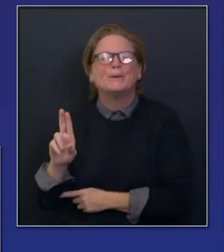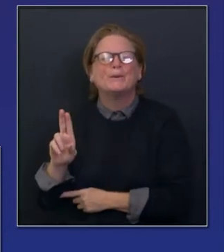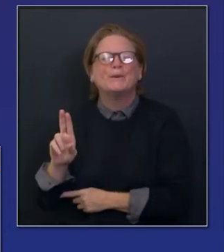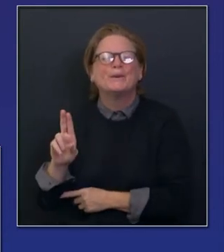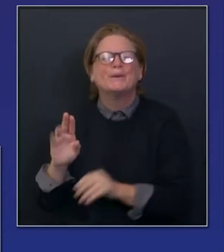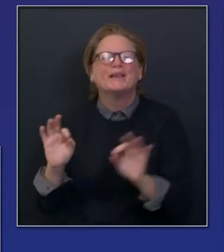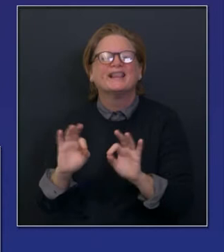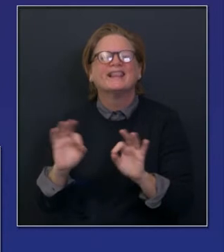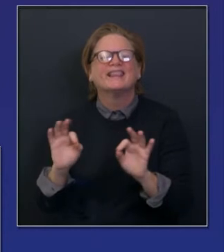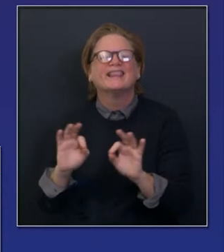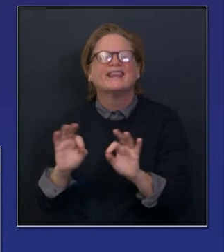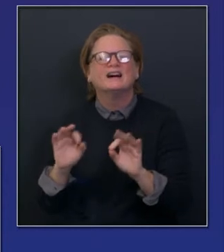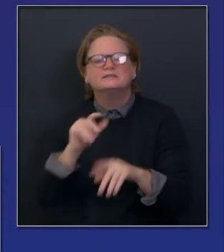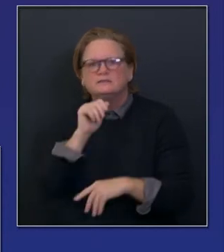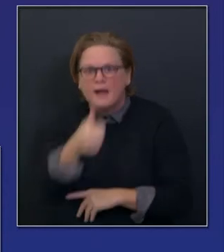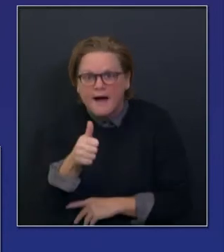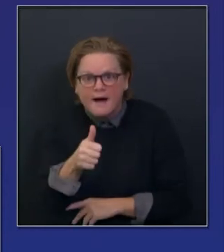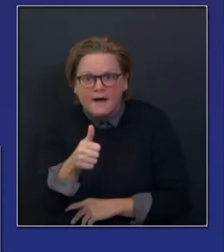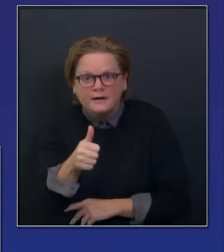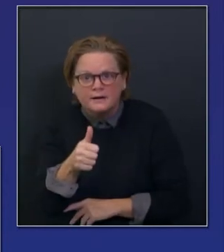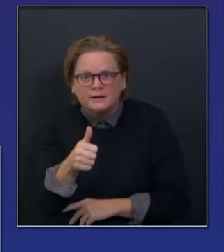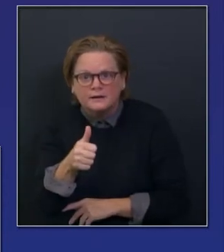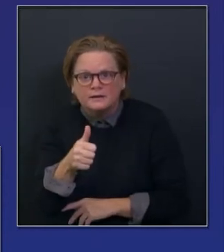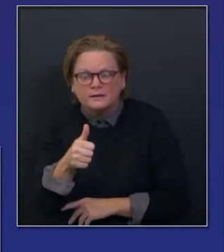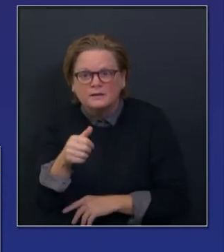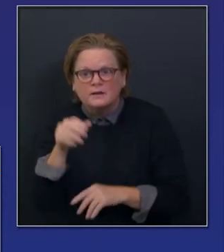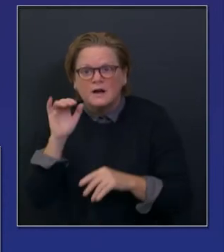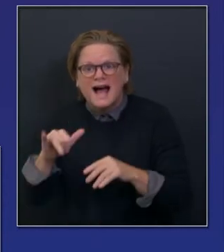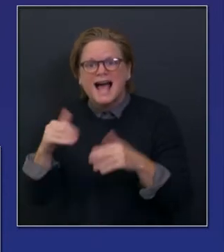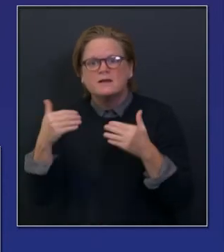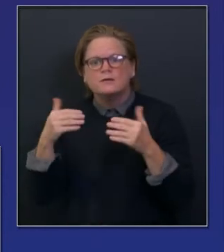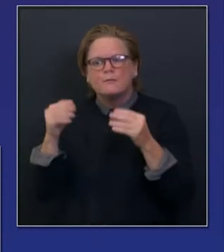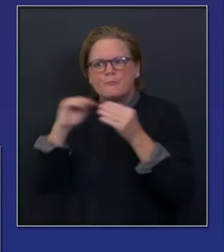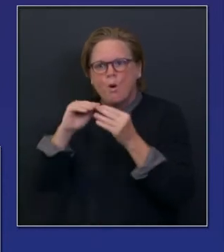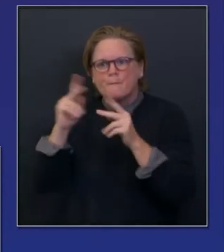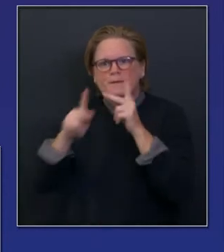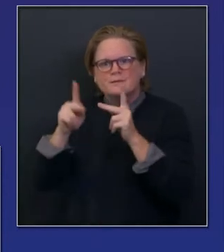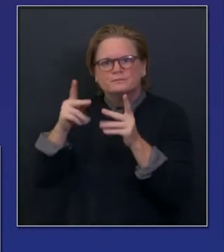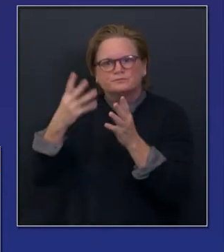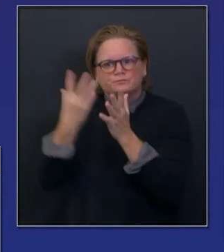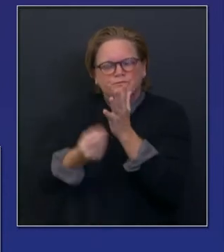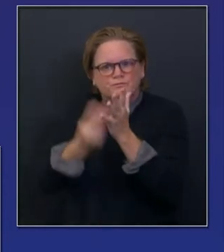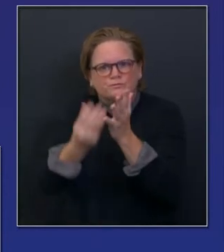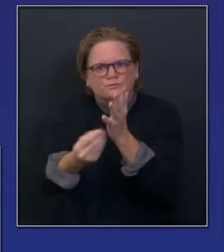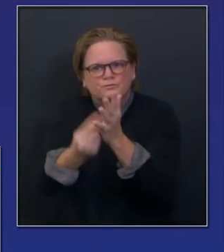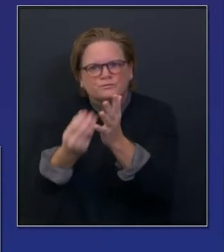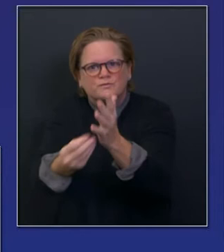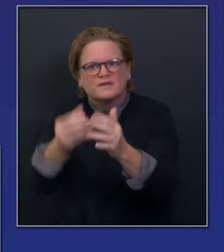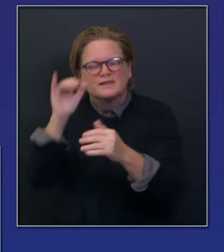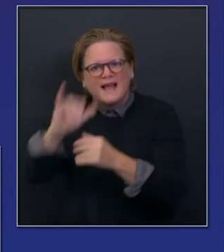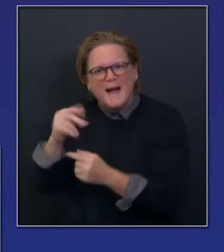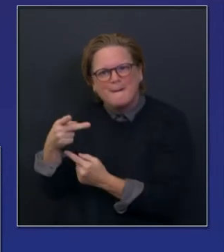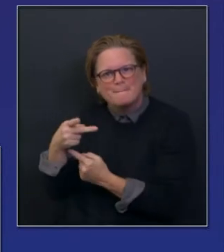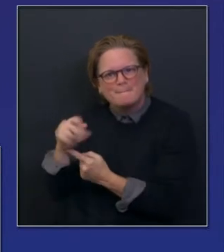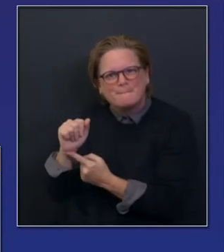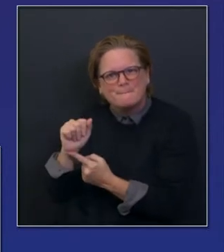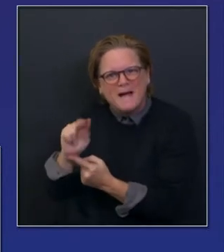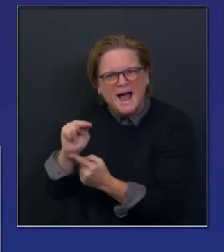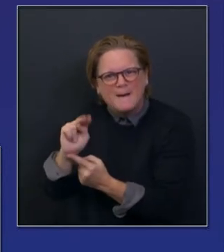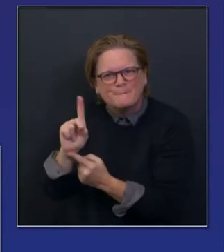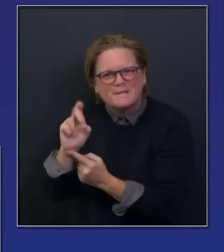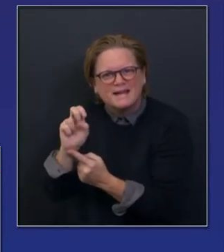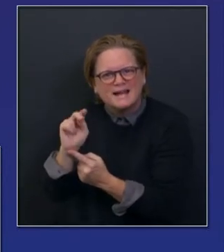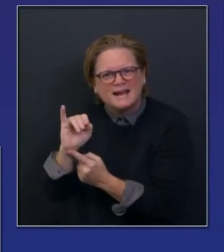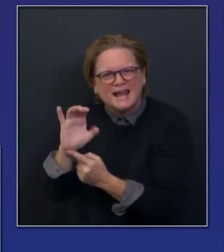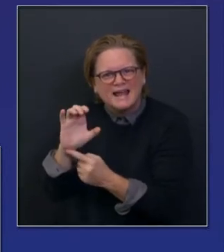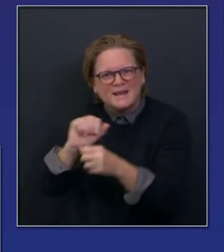es un resfriado. Estamos hablando de una enfermedad mortal, una pandemia mortífera, y estamos en plena pandemia. Estamos